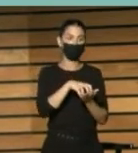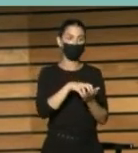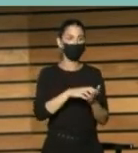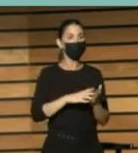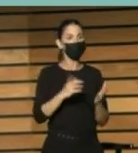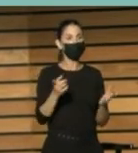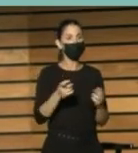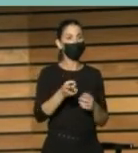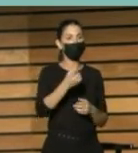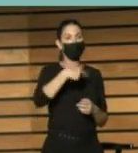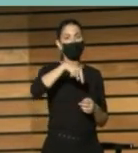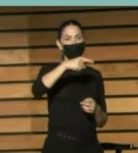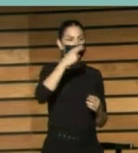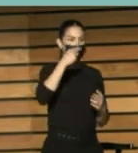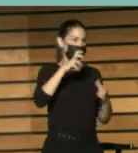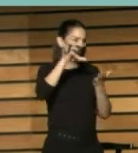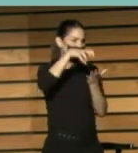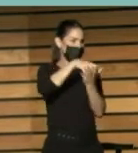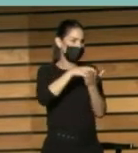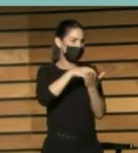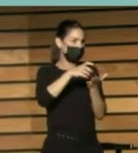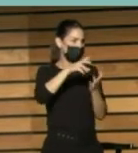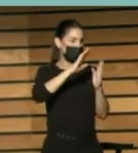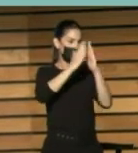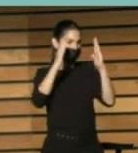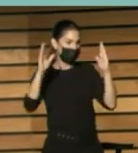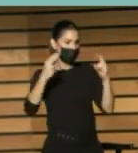vosotras en las bibliotecas públicas del Estado, que son